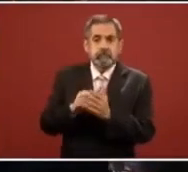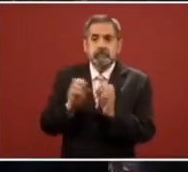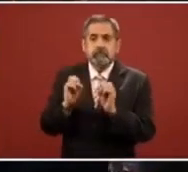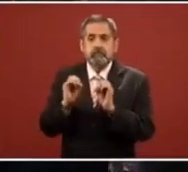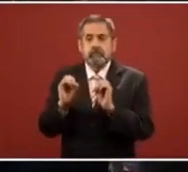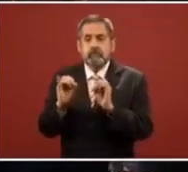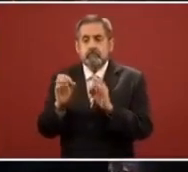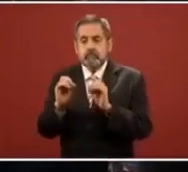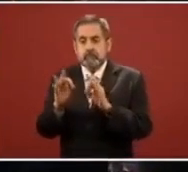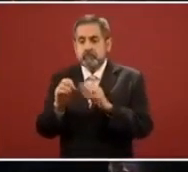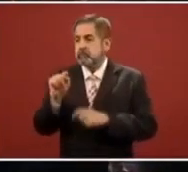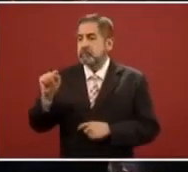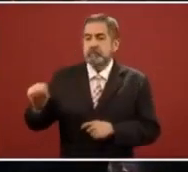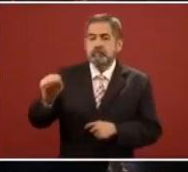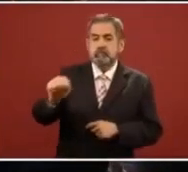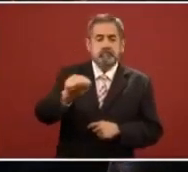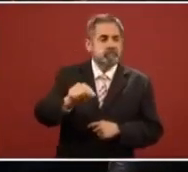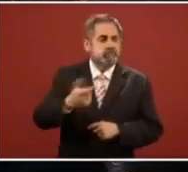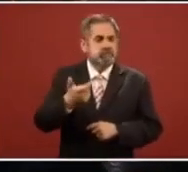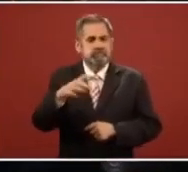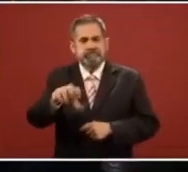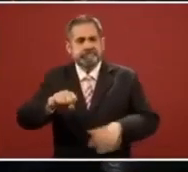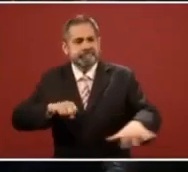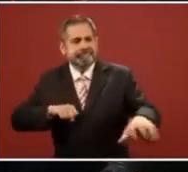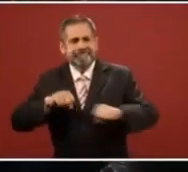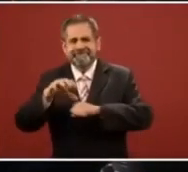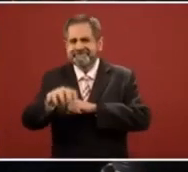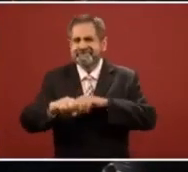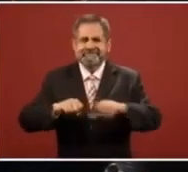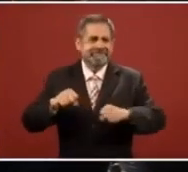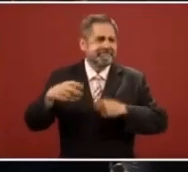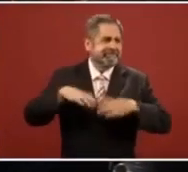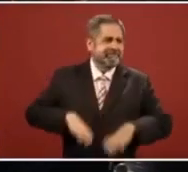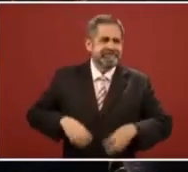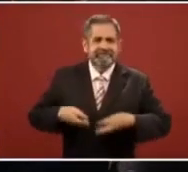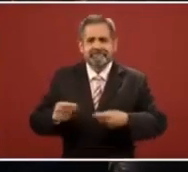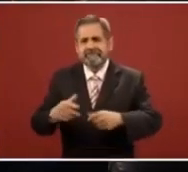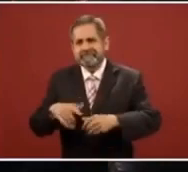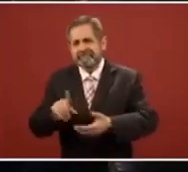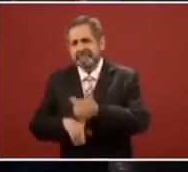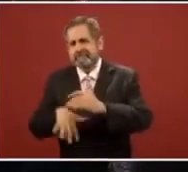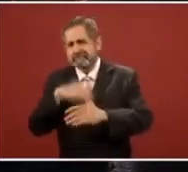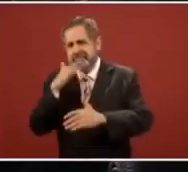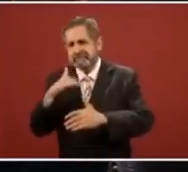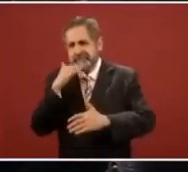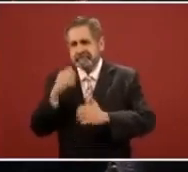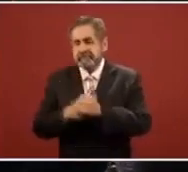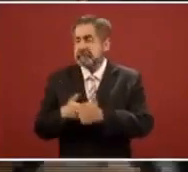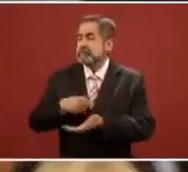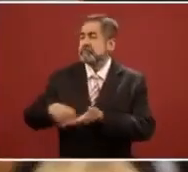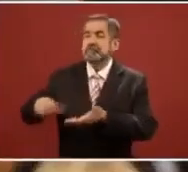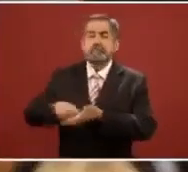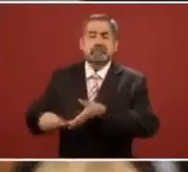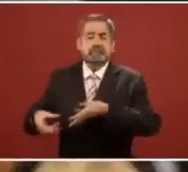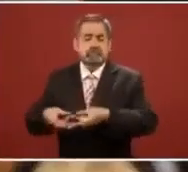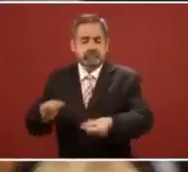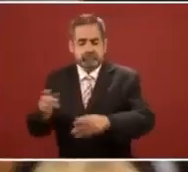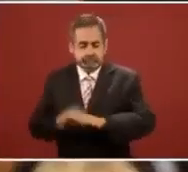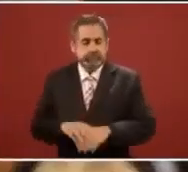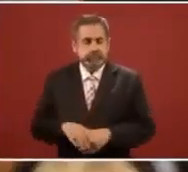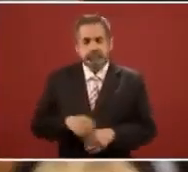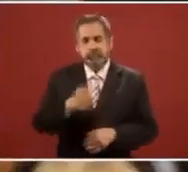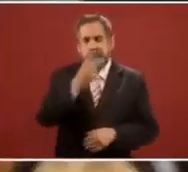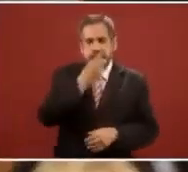oficinas que tenían manga ancha en la Administración Pública Federal para realizar tranzas en compras públicas. Usted